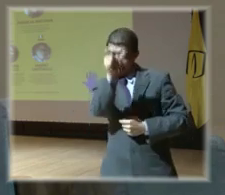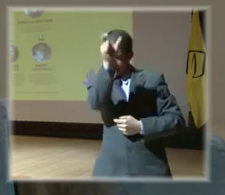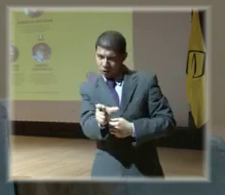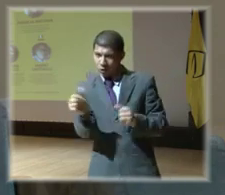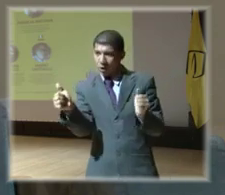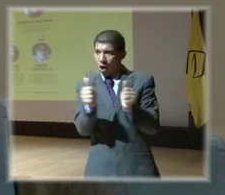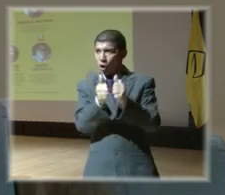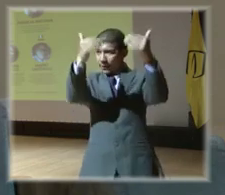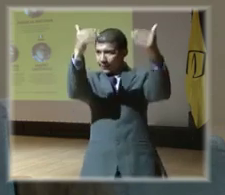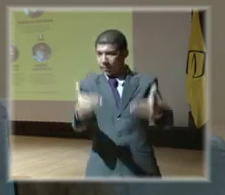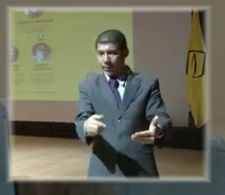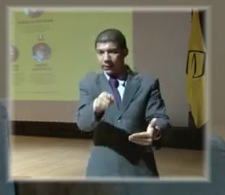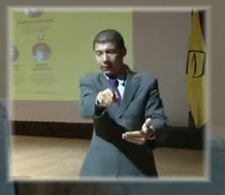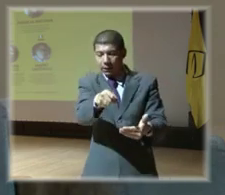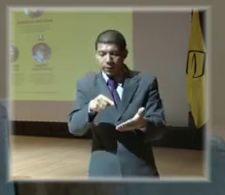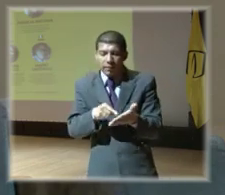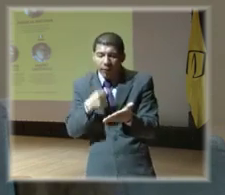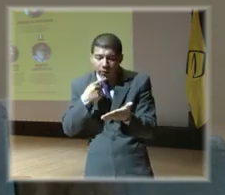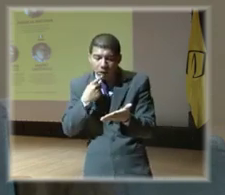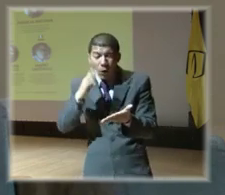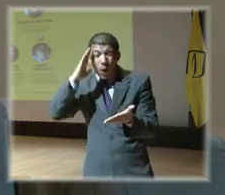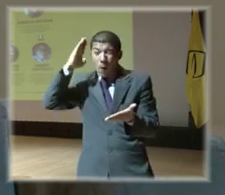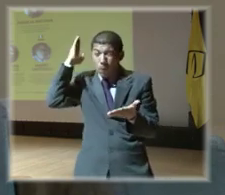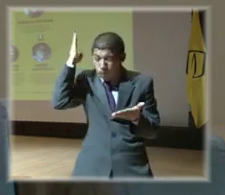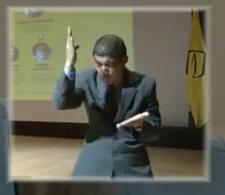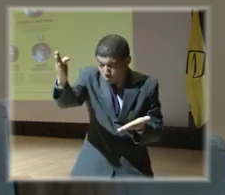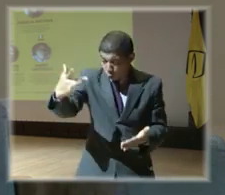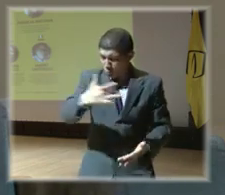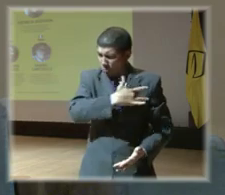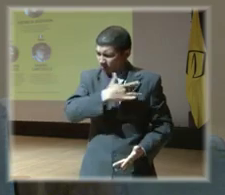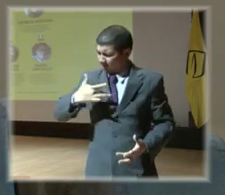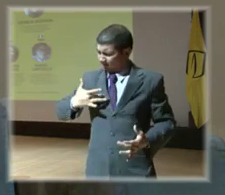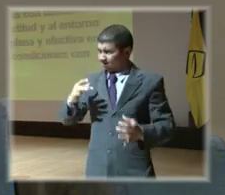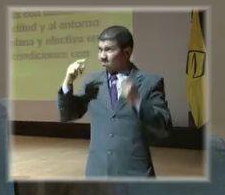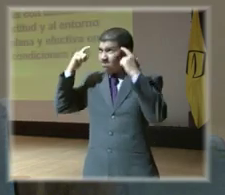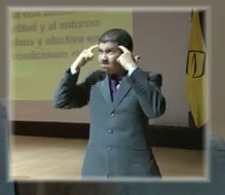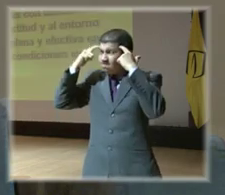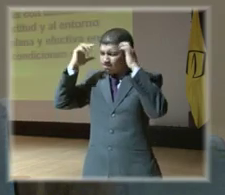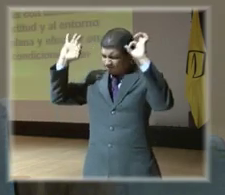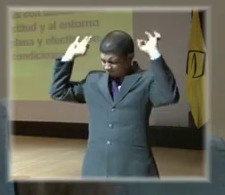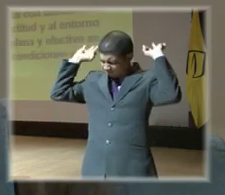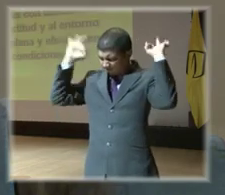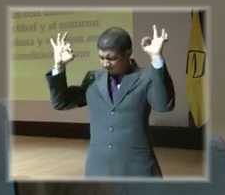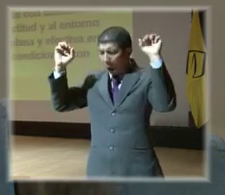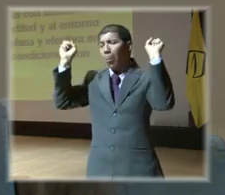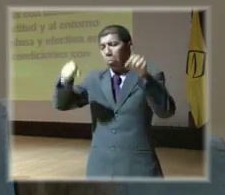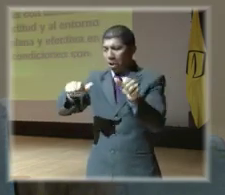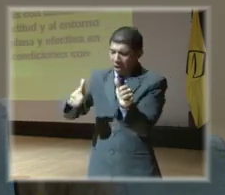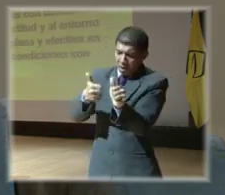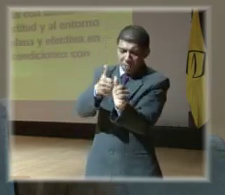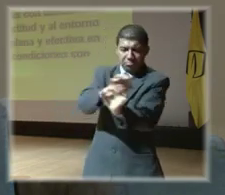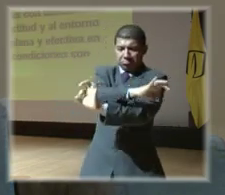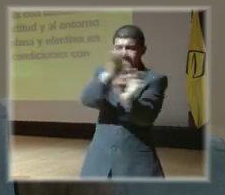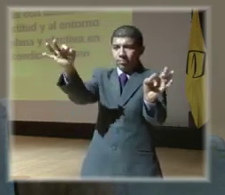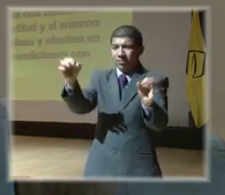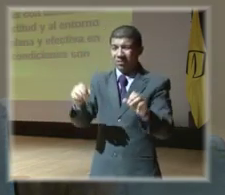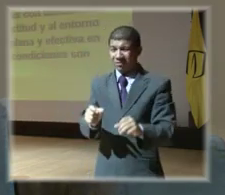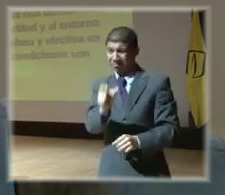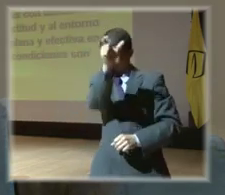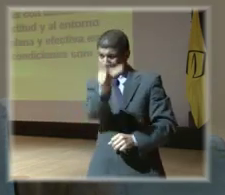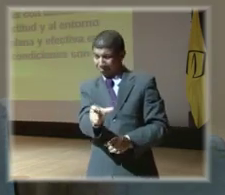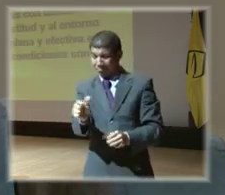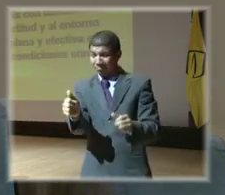no es una enfermedad, sino, como señaló Andrea al inicio, es una condición que le genera la misma sociedad. Entonces, yo señalaría esas dos cuestiones que sí se plantean en